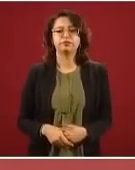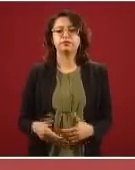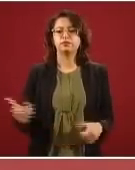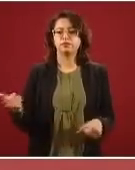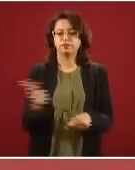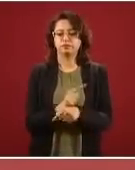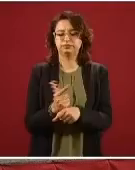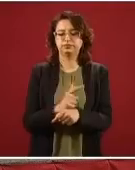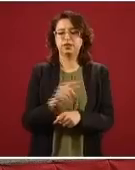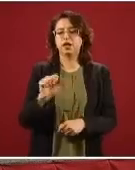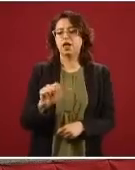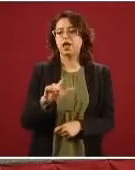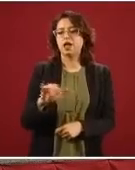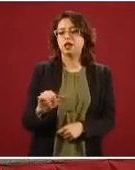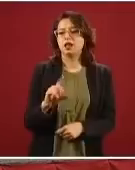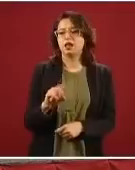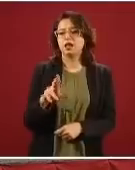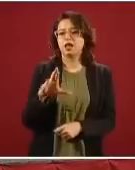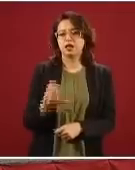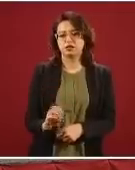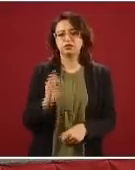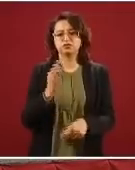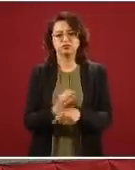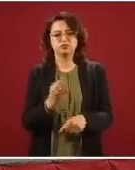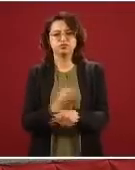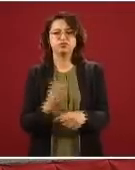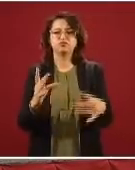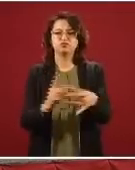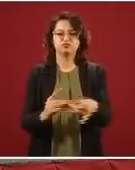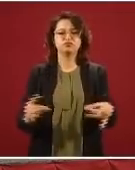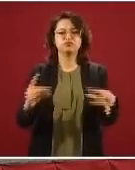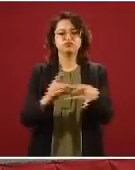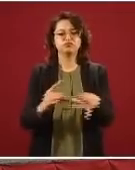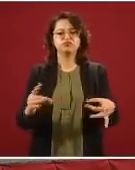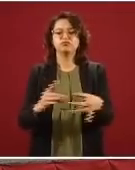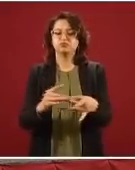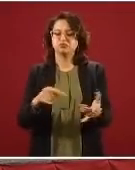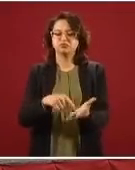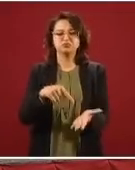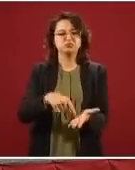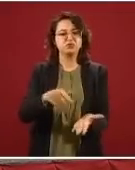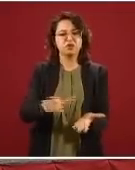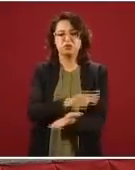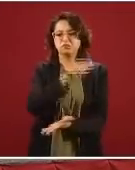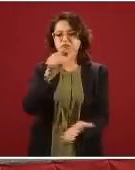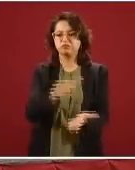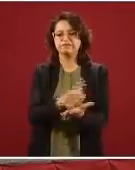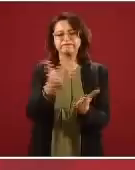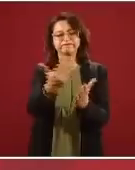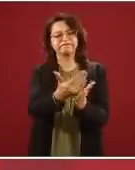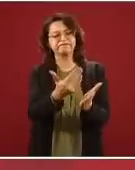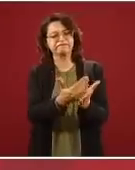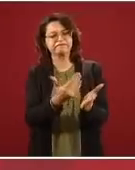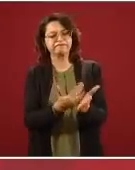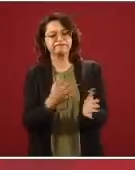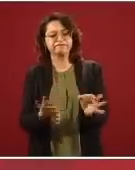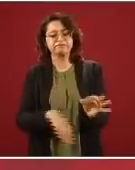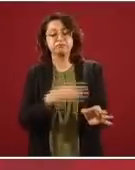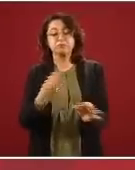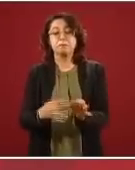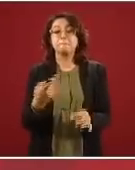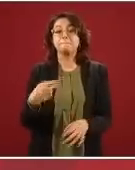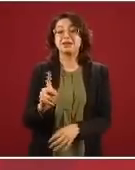Alejandro Gertz Manero lo va a explicar. Es un procedimiento legal, pero estamos ante el terreno de lo